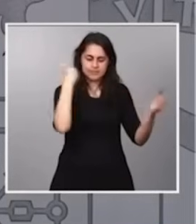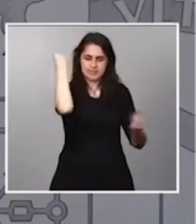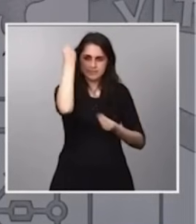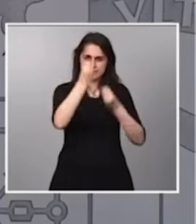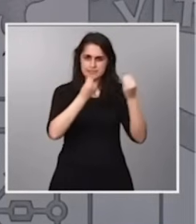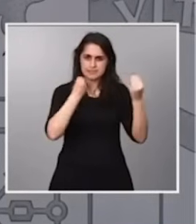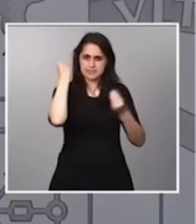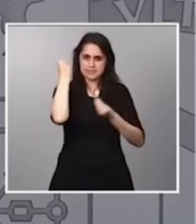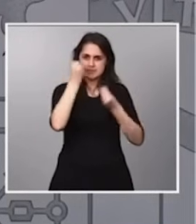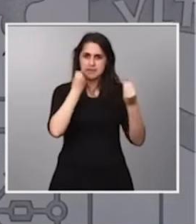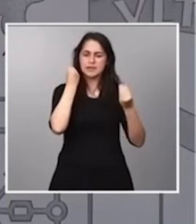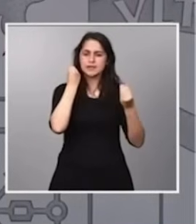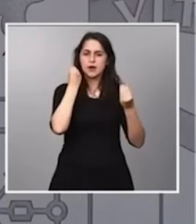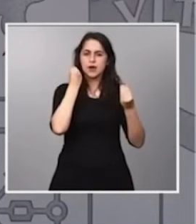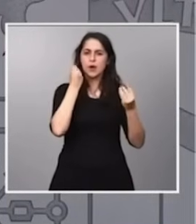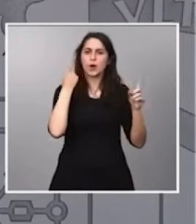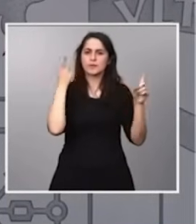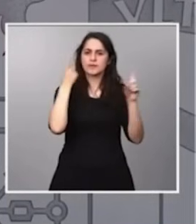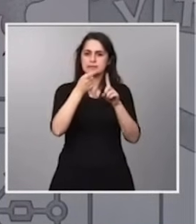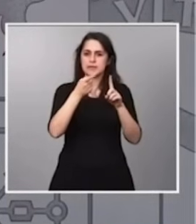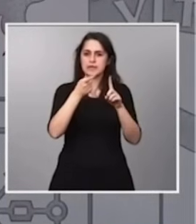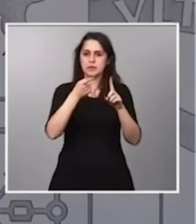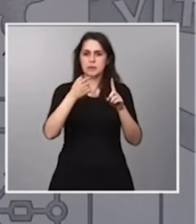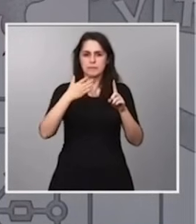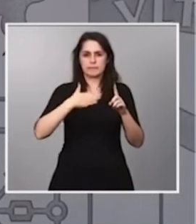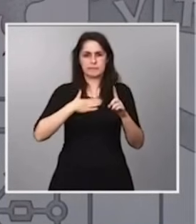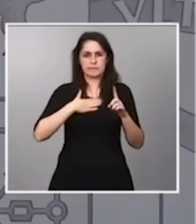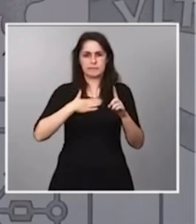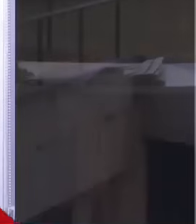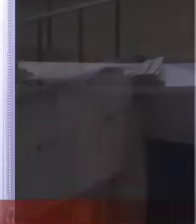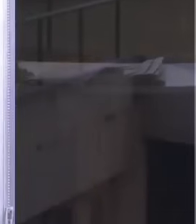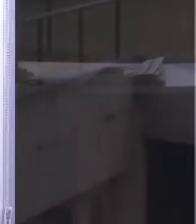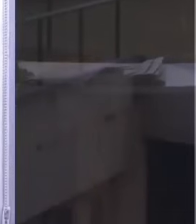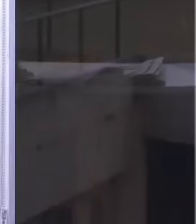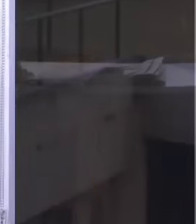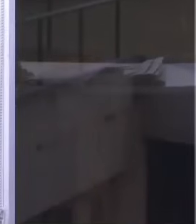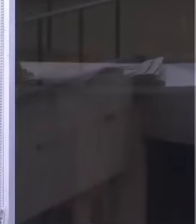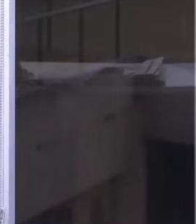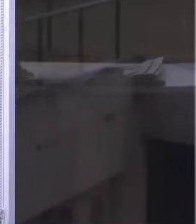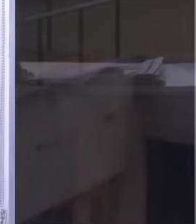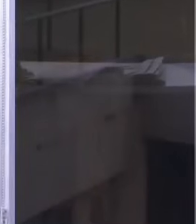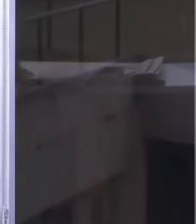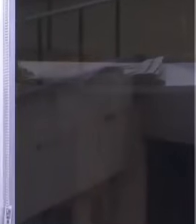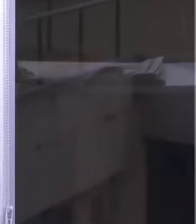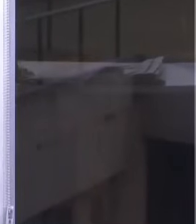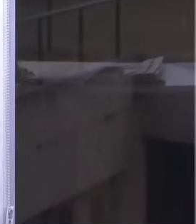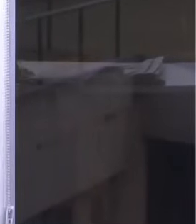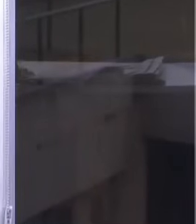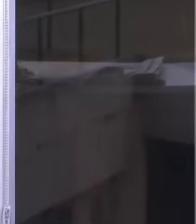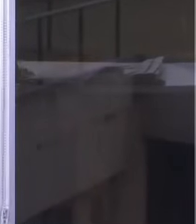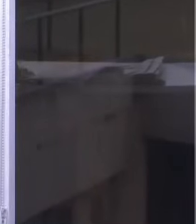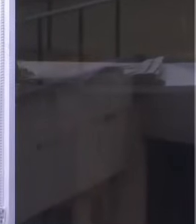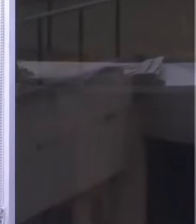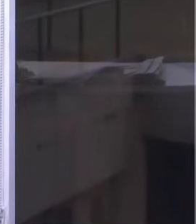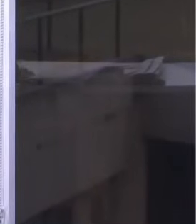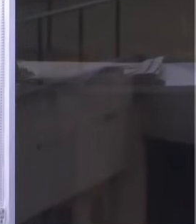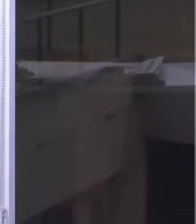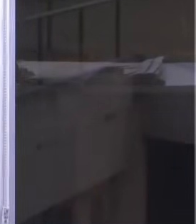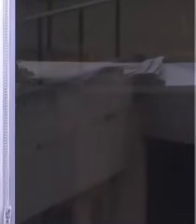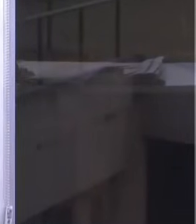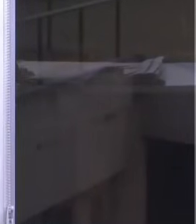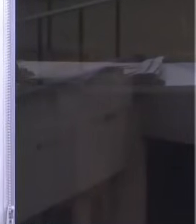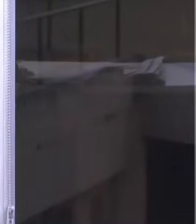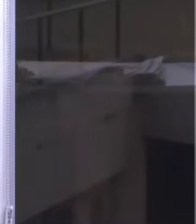oportunas para defender nuestra soberanía y nuestra dignidad yo dije tres pero son cuatro cortes cuatro